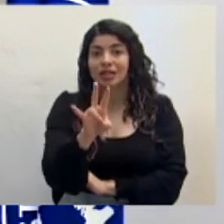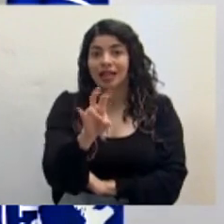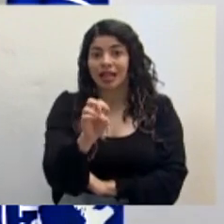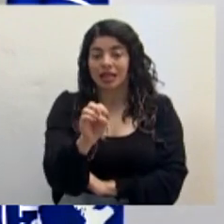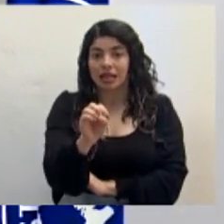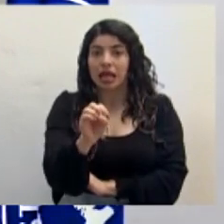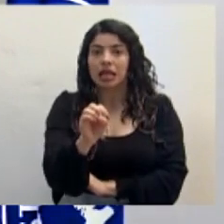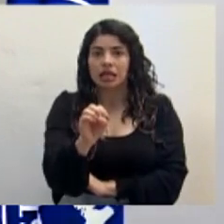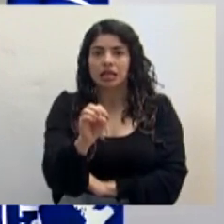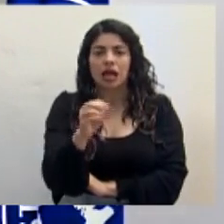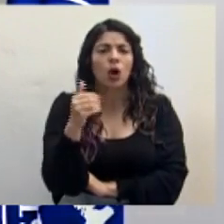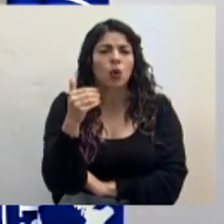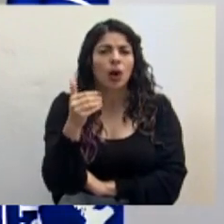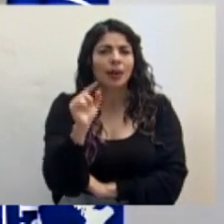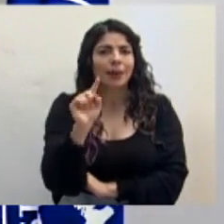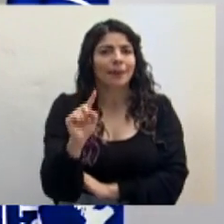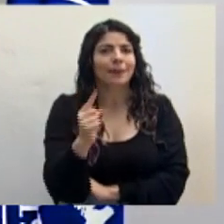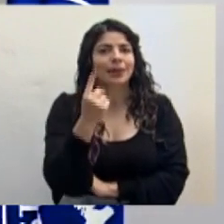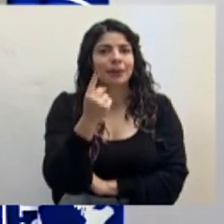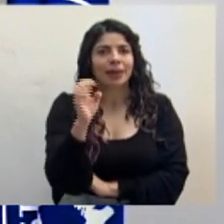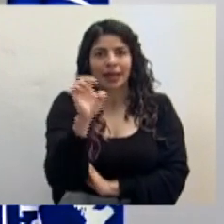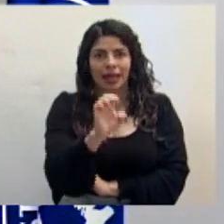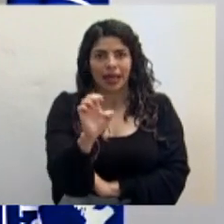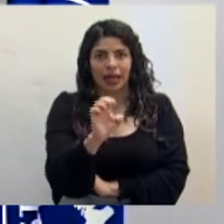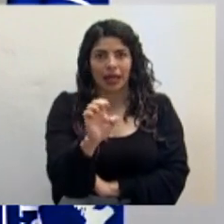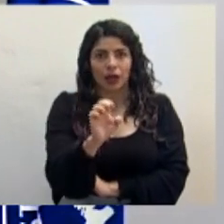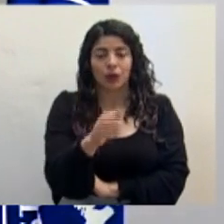1.270 casos para el 1 de enero,